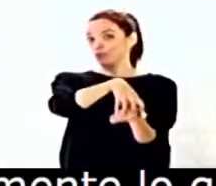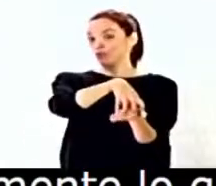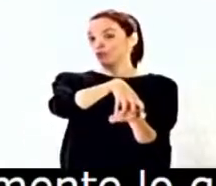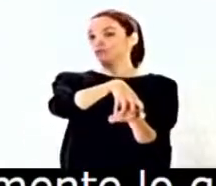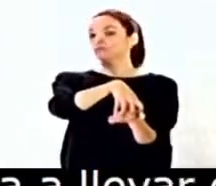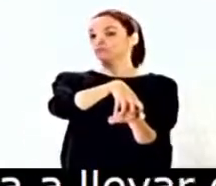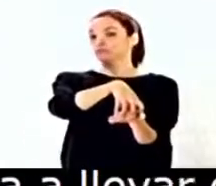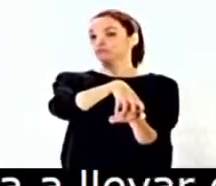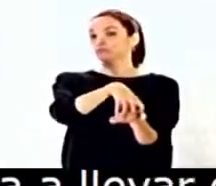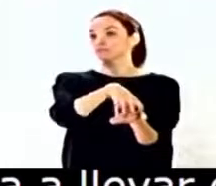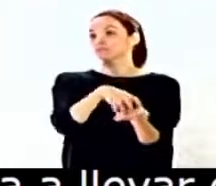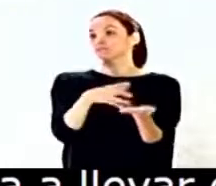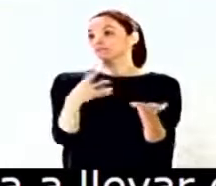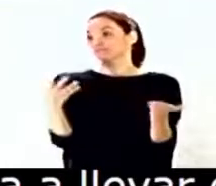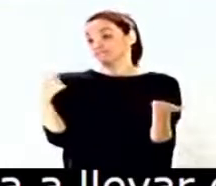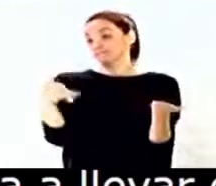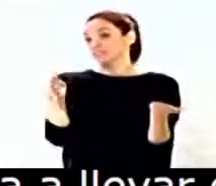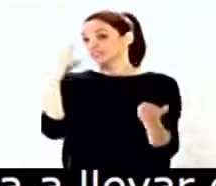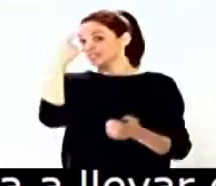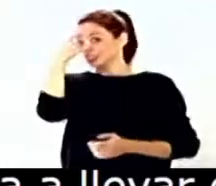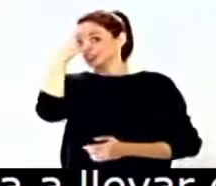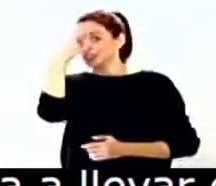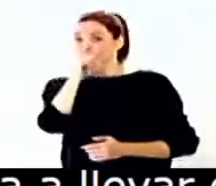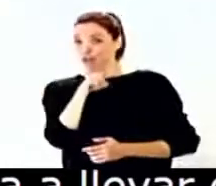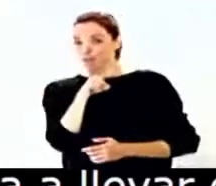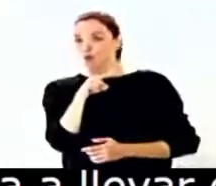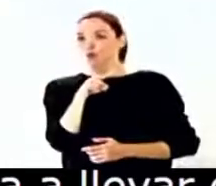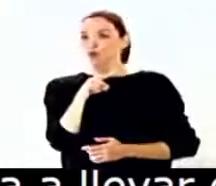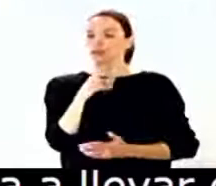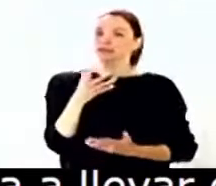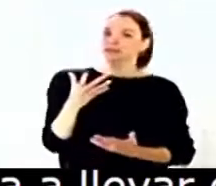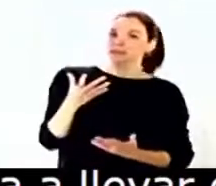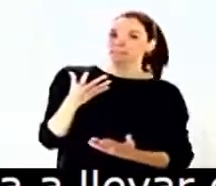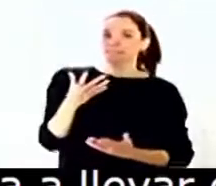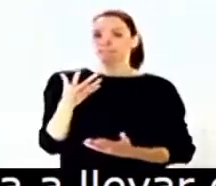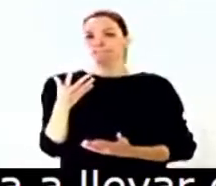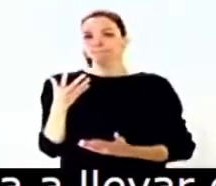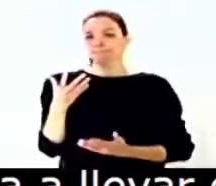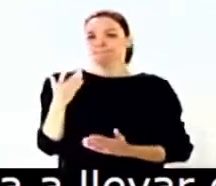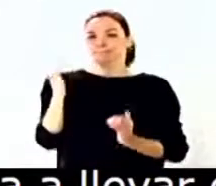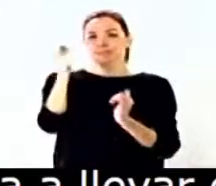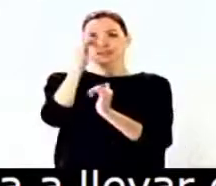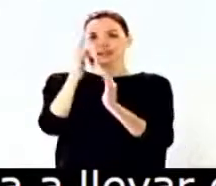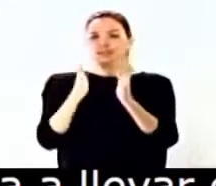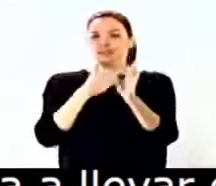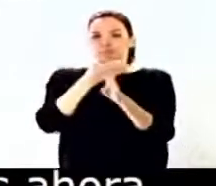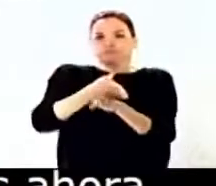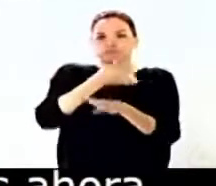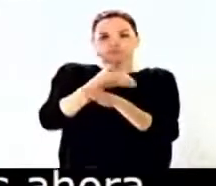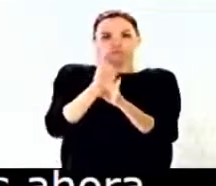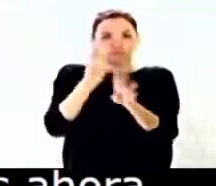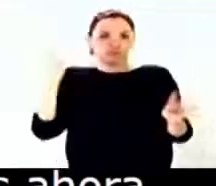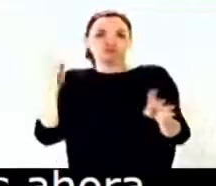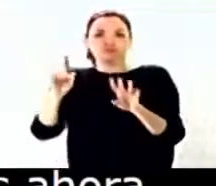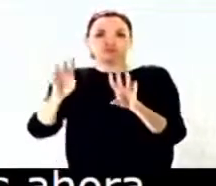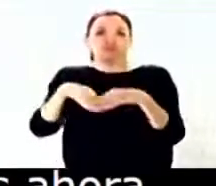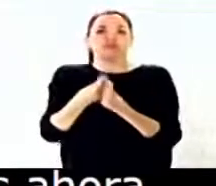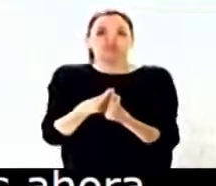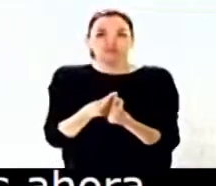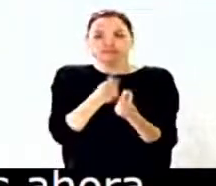pues que está, como sabemos ahora mismo, hay una sobredemanda de atención primaria, pues precisamente